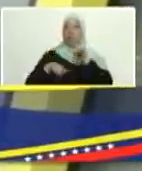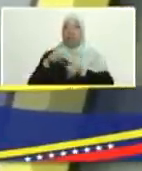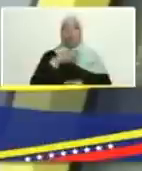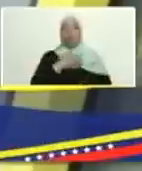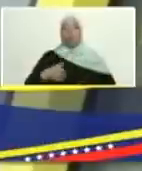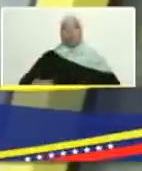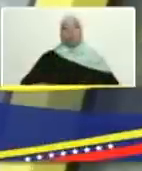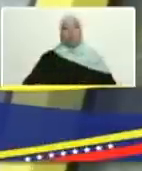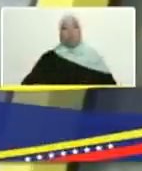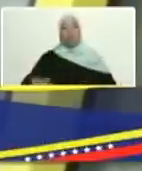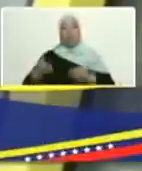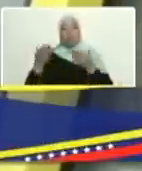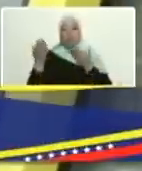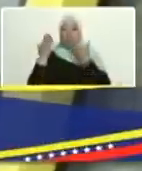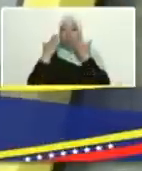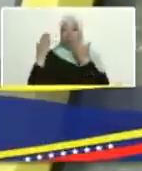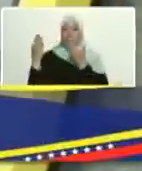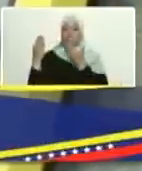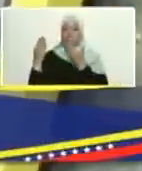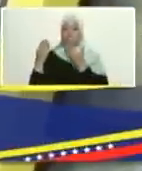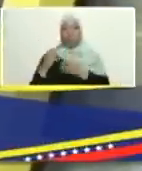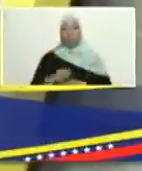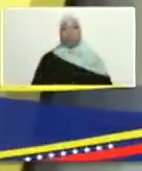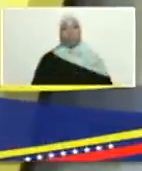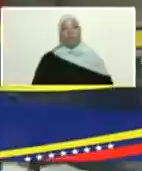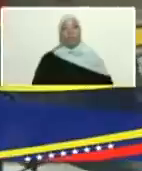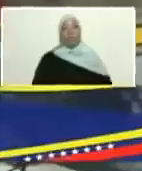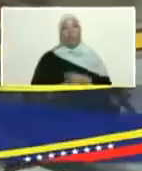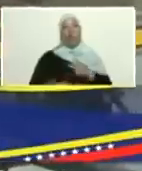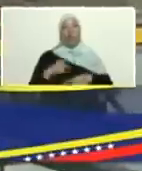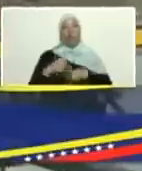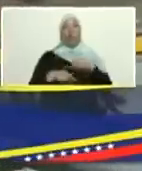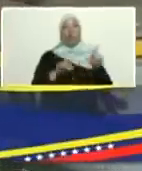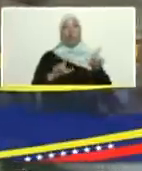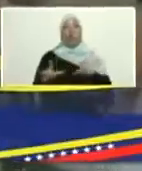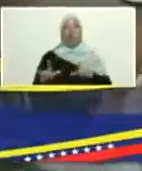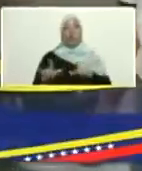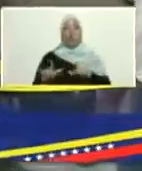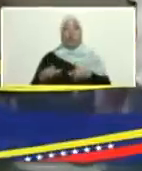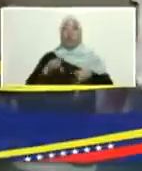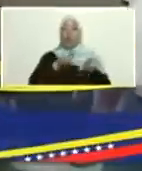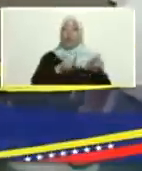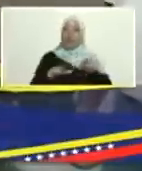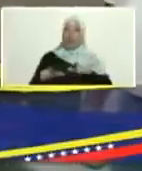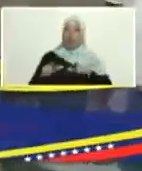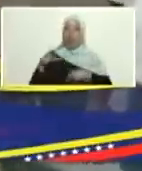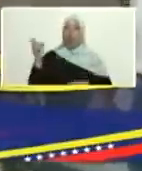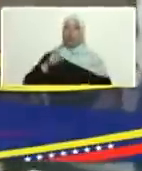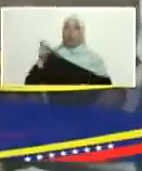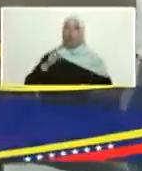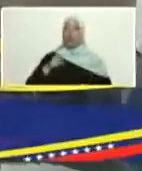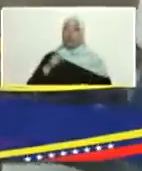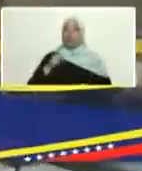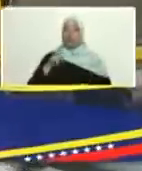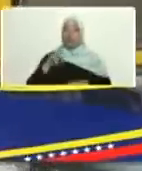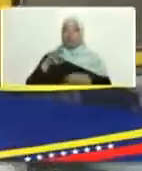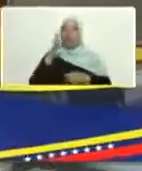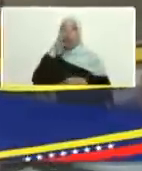presidente, que estamos produciendo ya los faldos de aceite sin la necesidad del cartón.